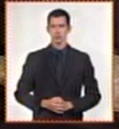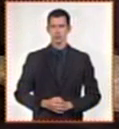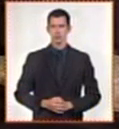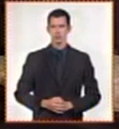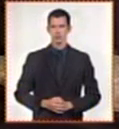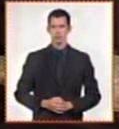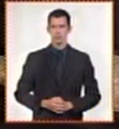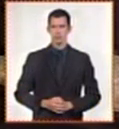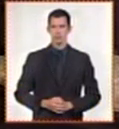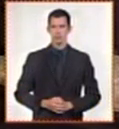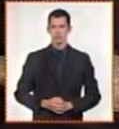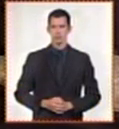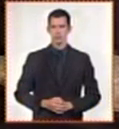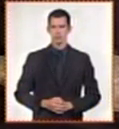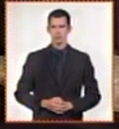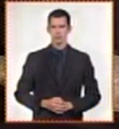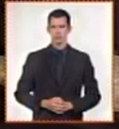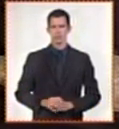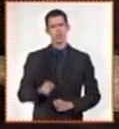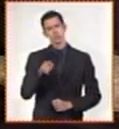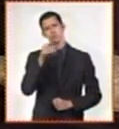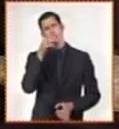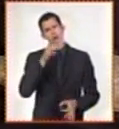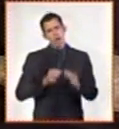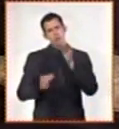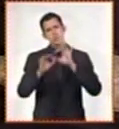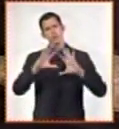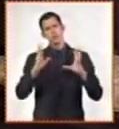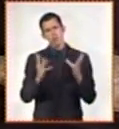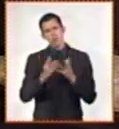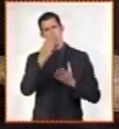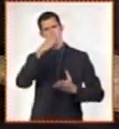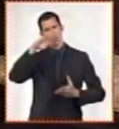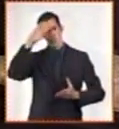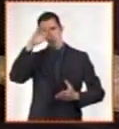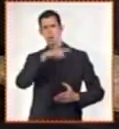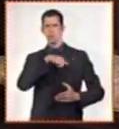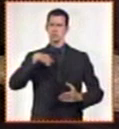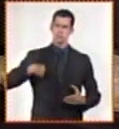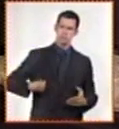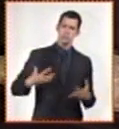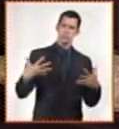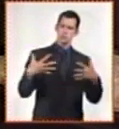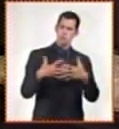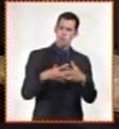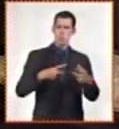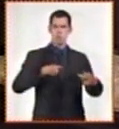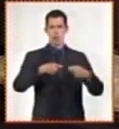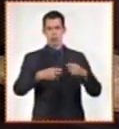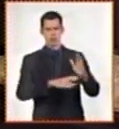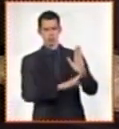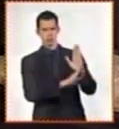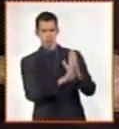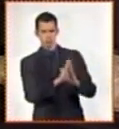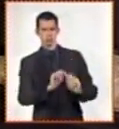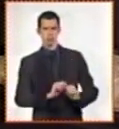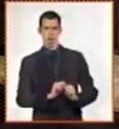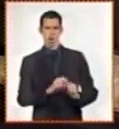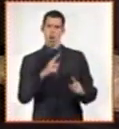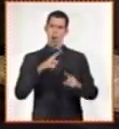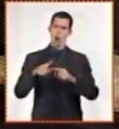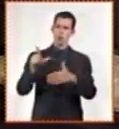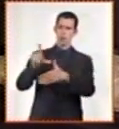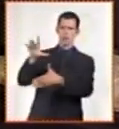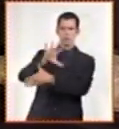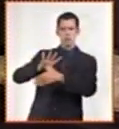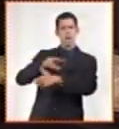estamos en Cuba, y creo que no se puede hablar de las relaciones entre China y América Latina y el Caribe si no se